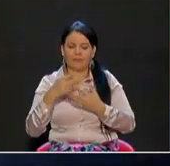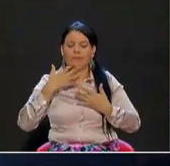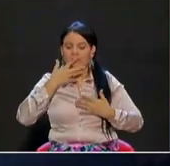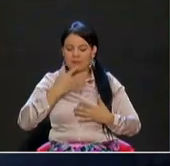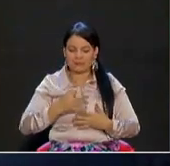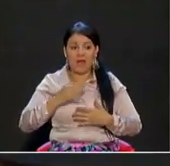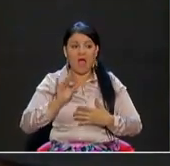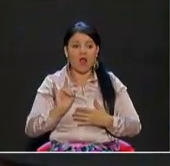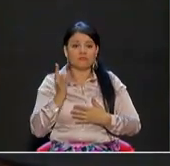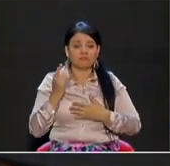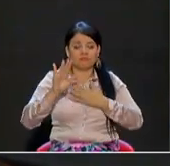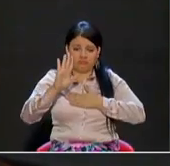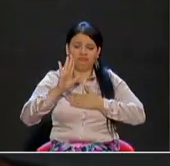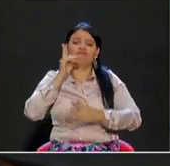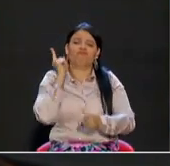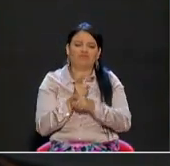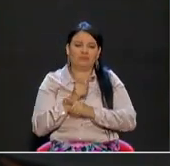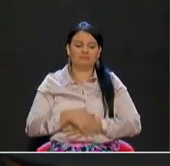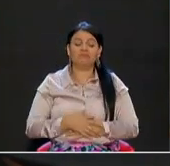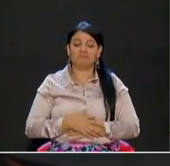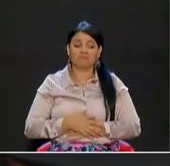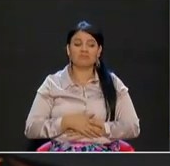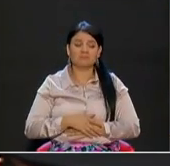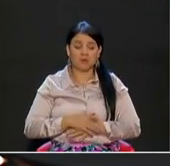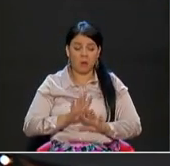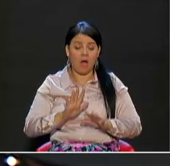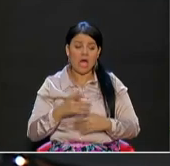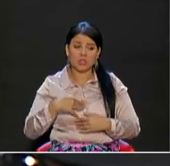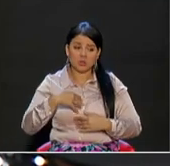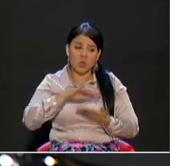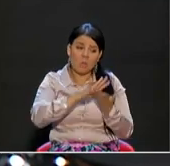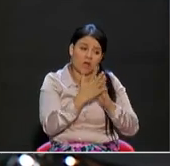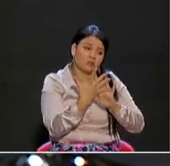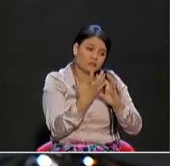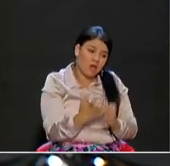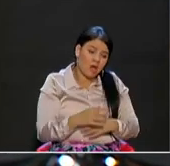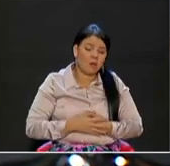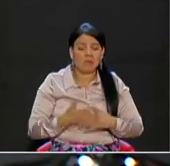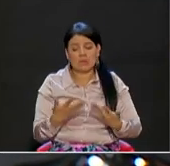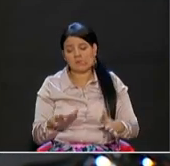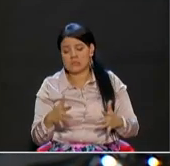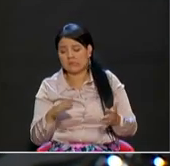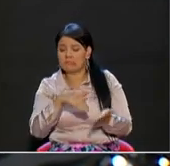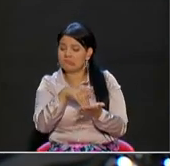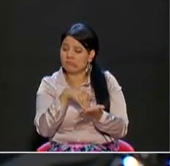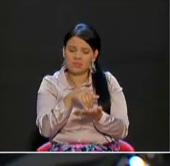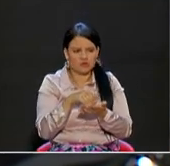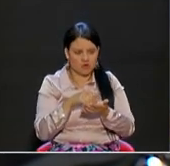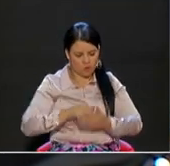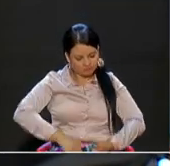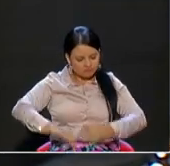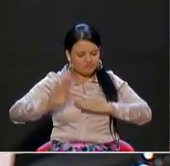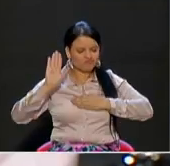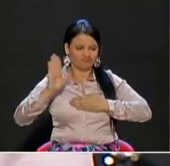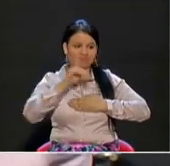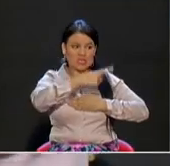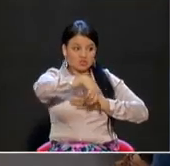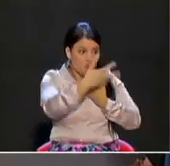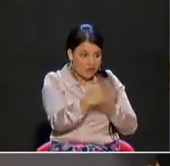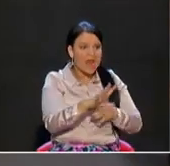tampoco que no pueda tener autoridad y mano firme para que aquellos que no quieren negociar sean sometidos con el poder y la autoridad de